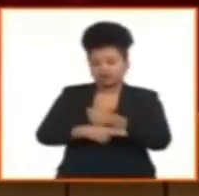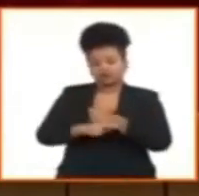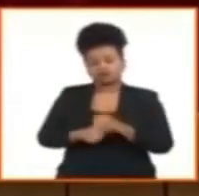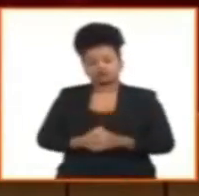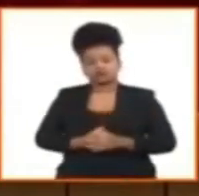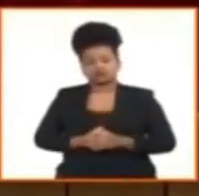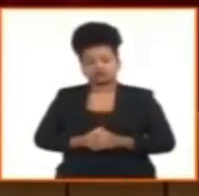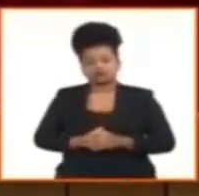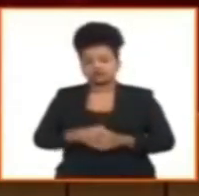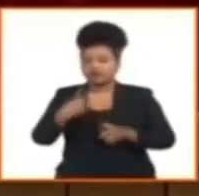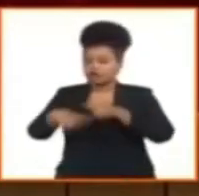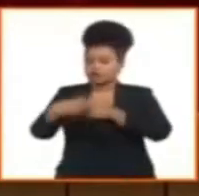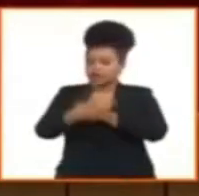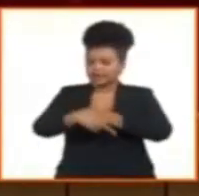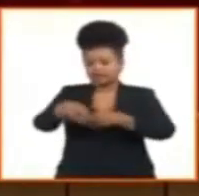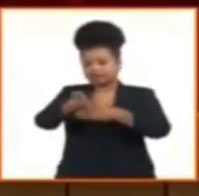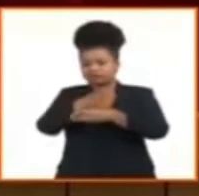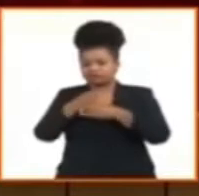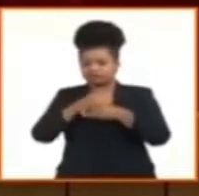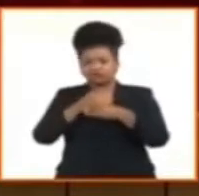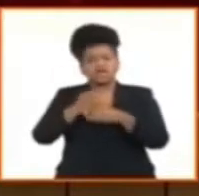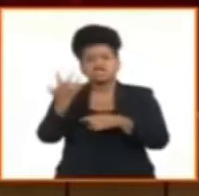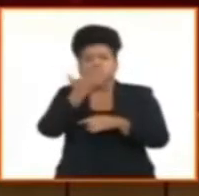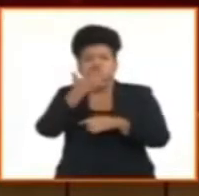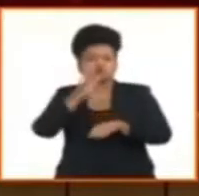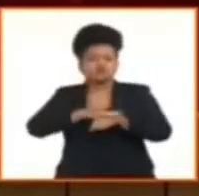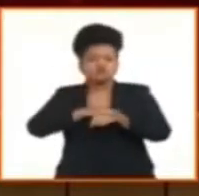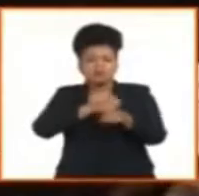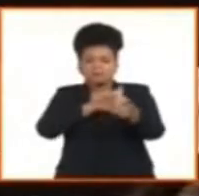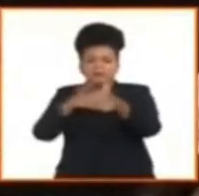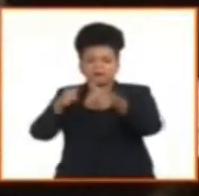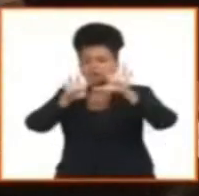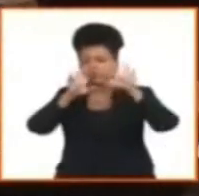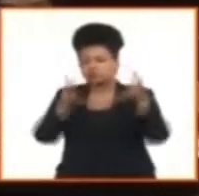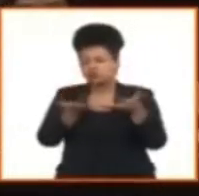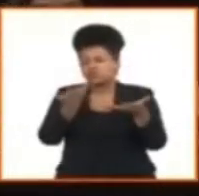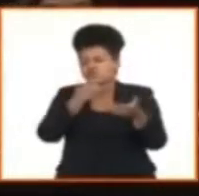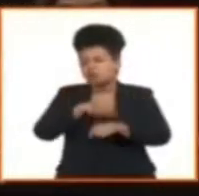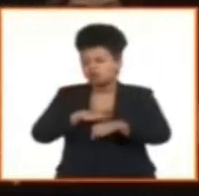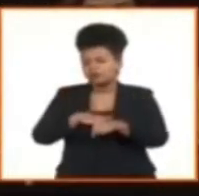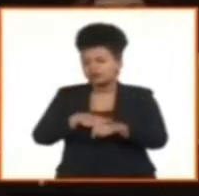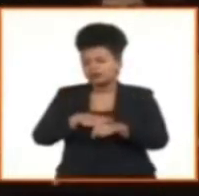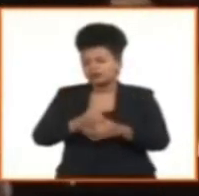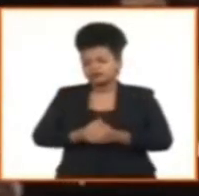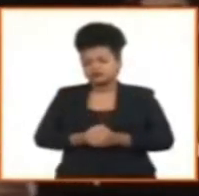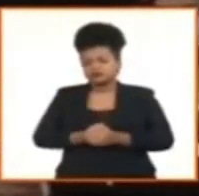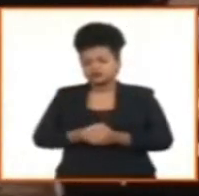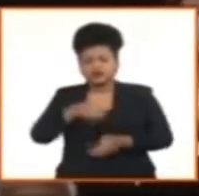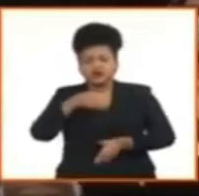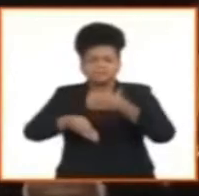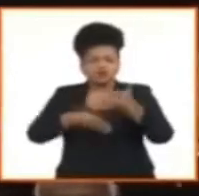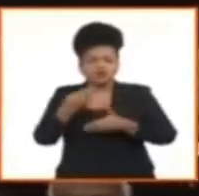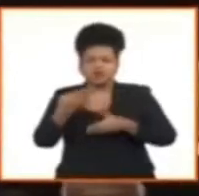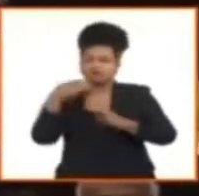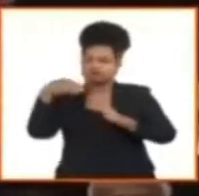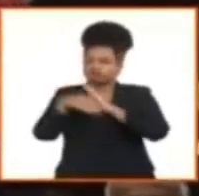Entonces, ¿quiénes son los que promueven la guerra en el mundo? Desestabilizan gobiernos, dejan en crisis y caos a los países en que